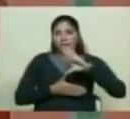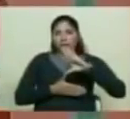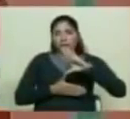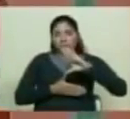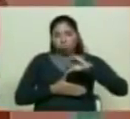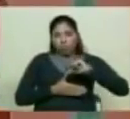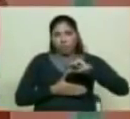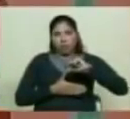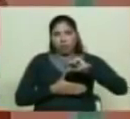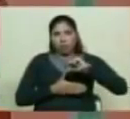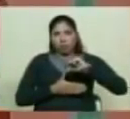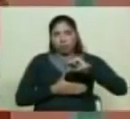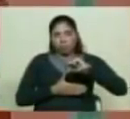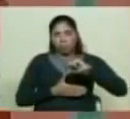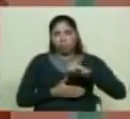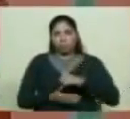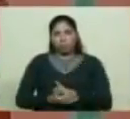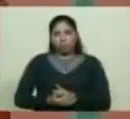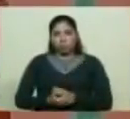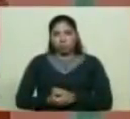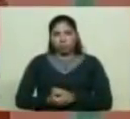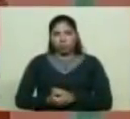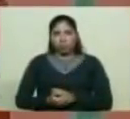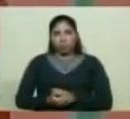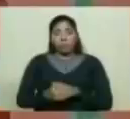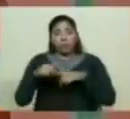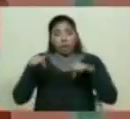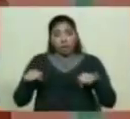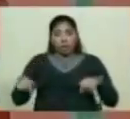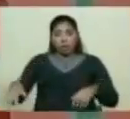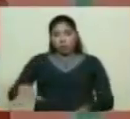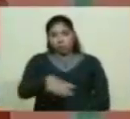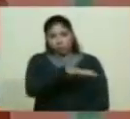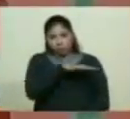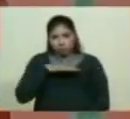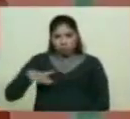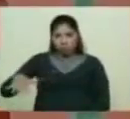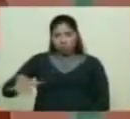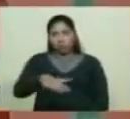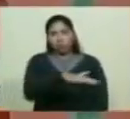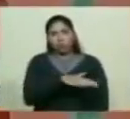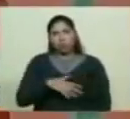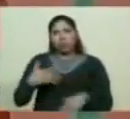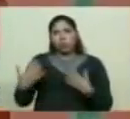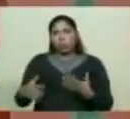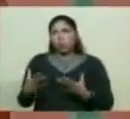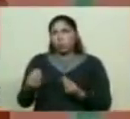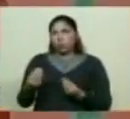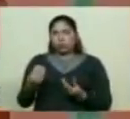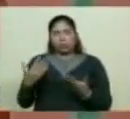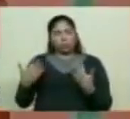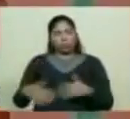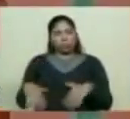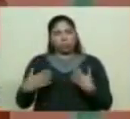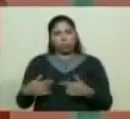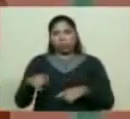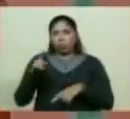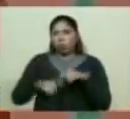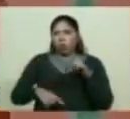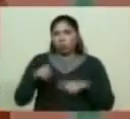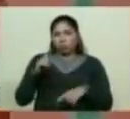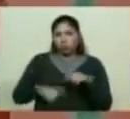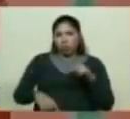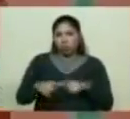la grande aquí en estos espacios pasaron muchas cosas sucedieron muchas